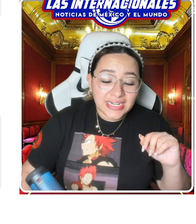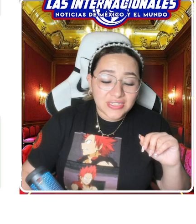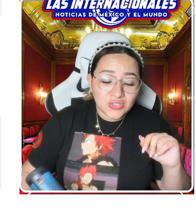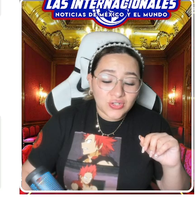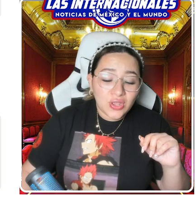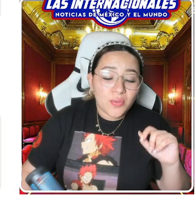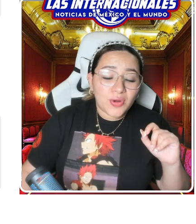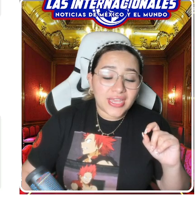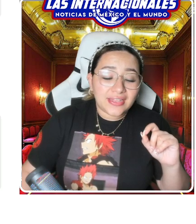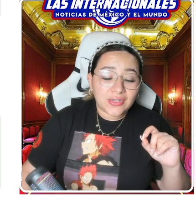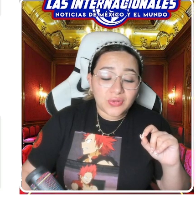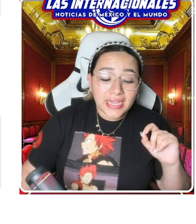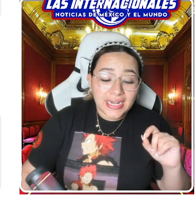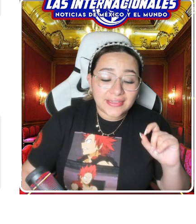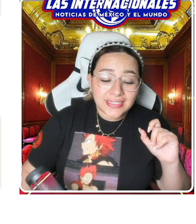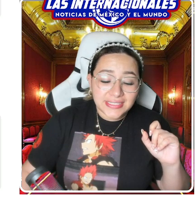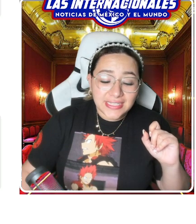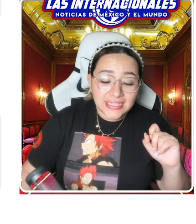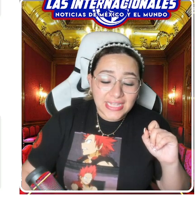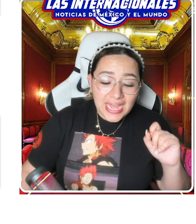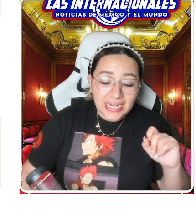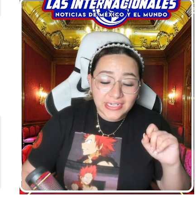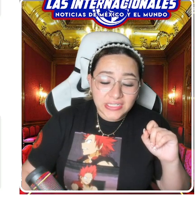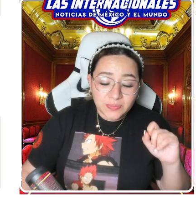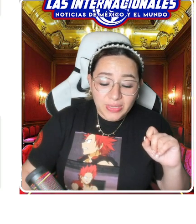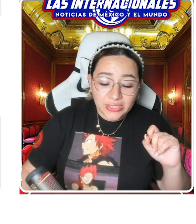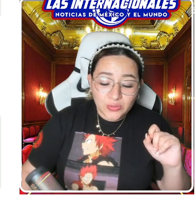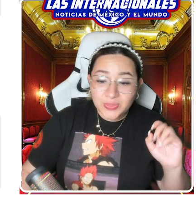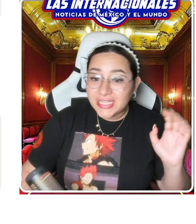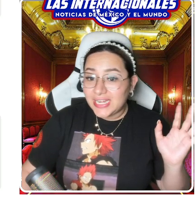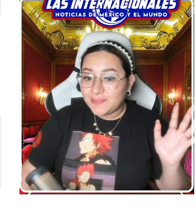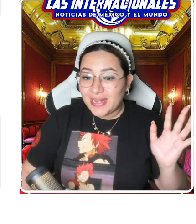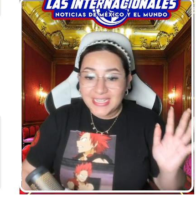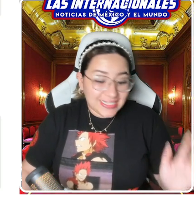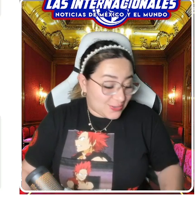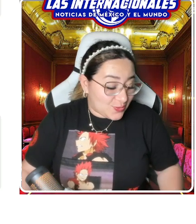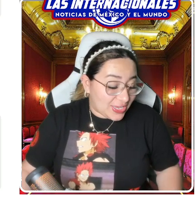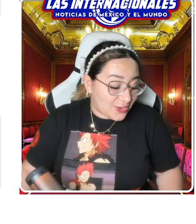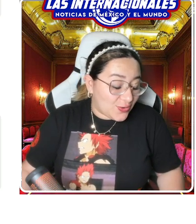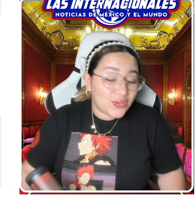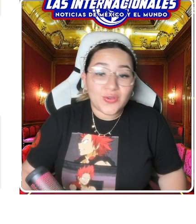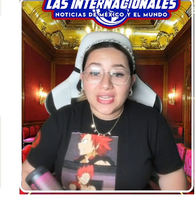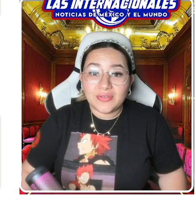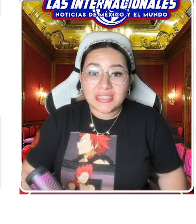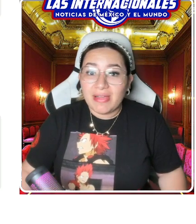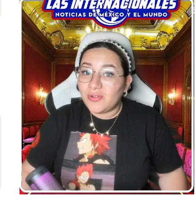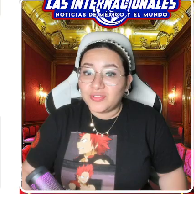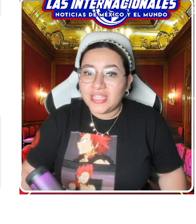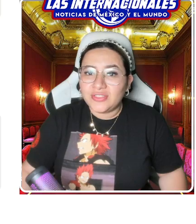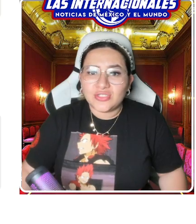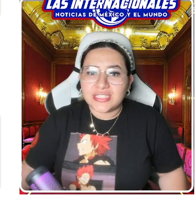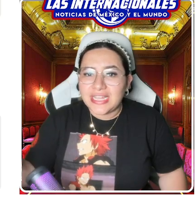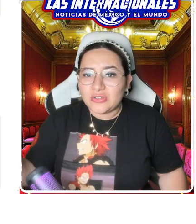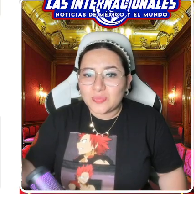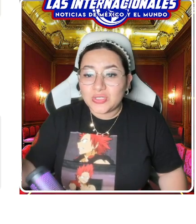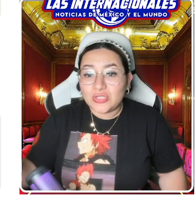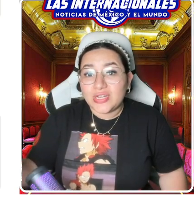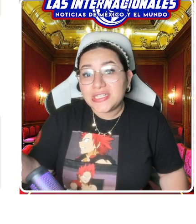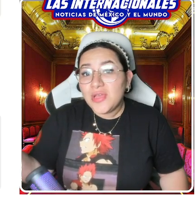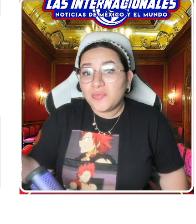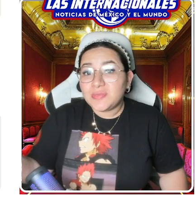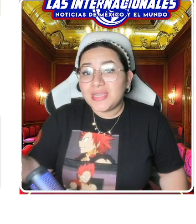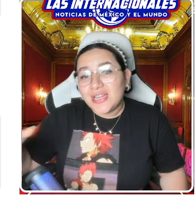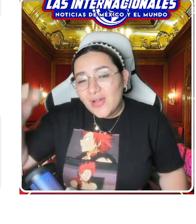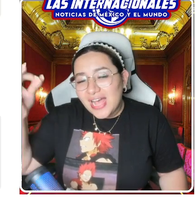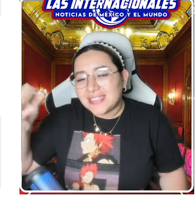ninguna aceleración, porque ya tiene una gran densidad al respecto. Pues, ¿qué les parece? No, que no, no, que no estaban contentos, decían los